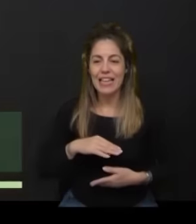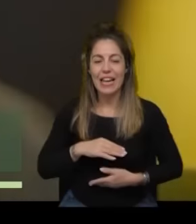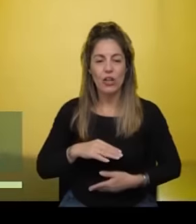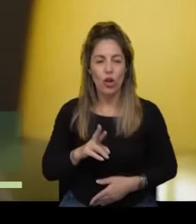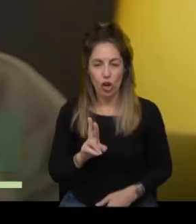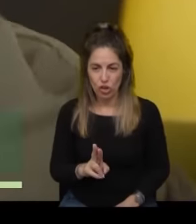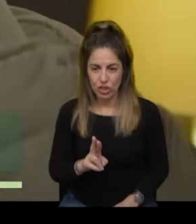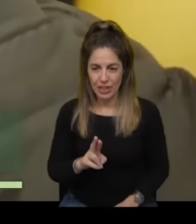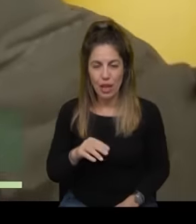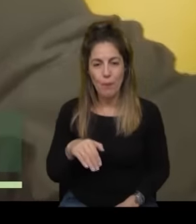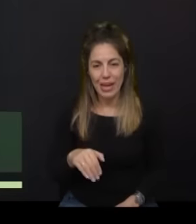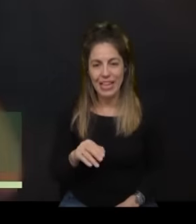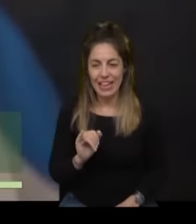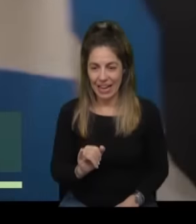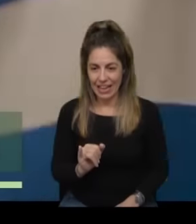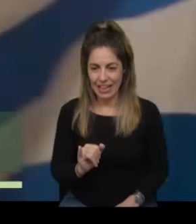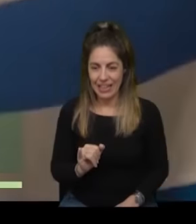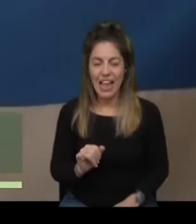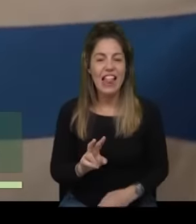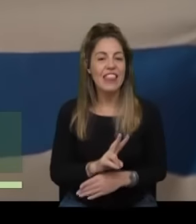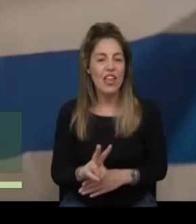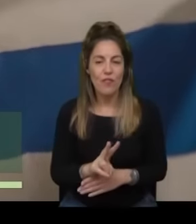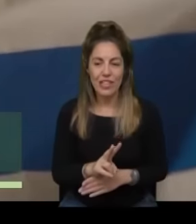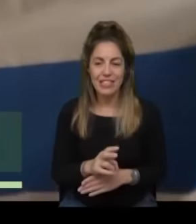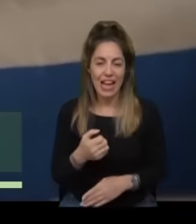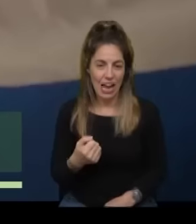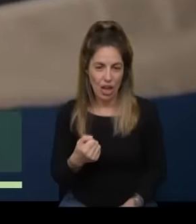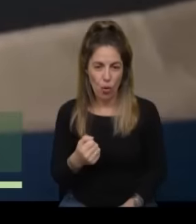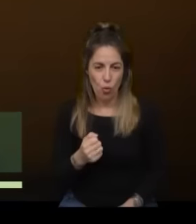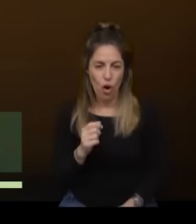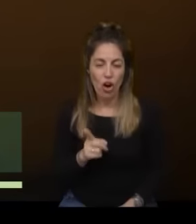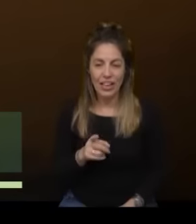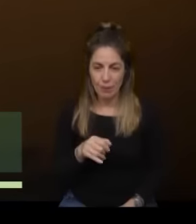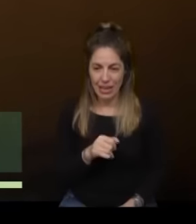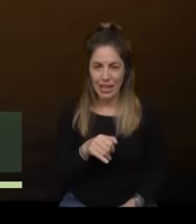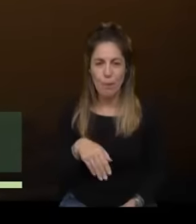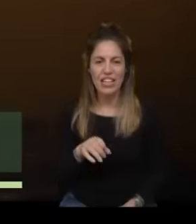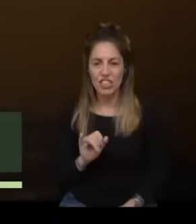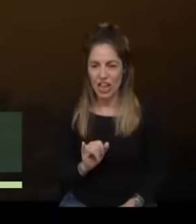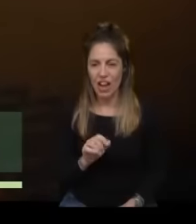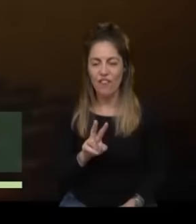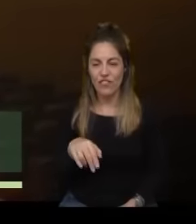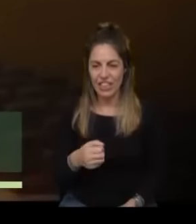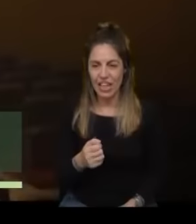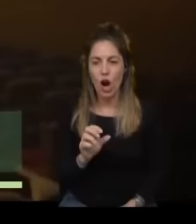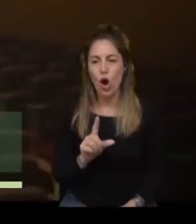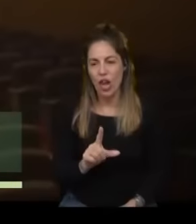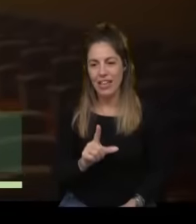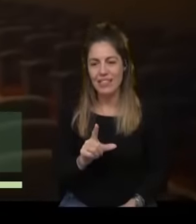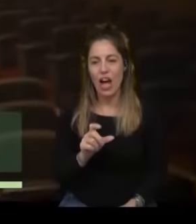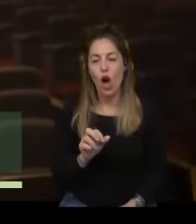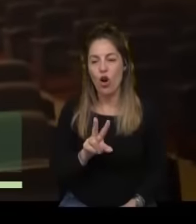Rochet, Santiago Meli, Franco Israel. En la defensa, Ronald Araújo, José María Jiménez, Nicolás Marichal, Matías Viña, Lucas Solaza, Matías